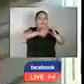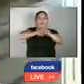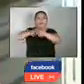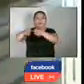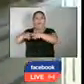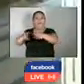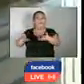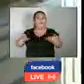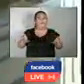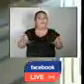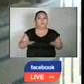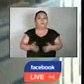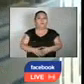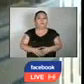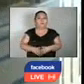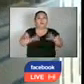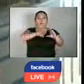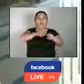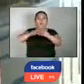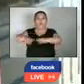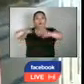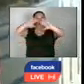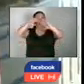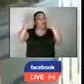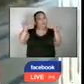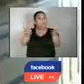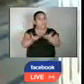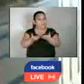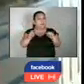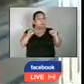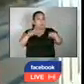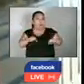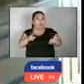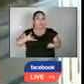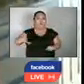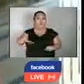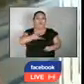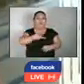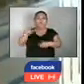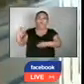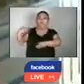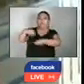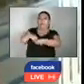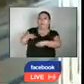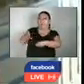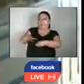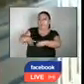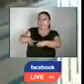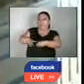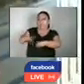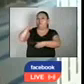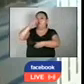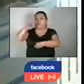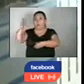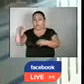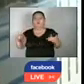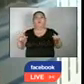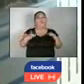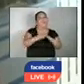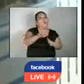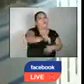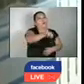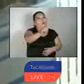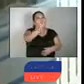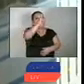nivel internacional, que pues nuestra apuesta también no es solo fortalecernos desde lo local, sino que también a lo a nivel internacional, y